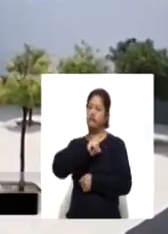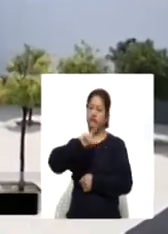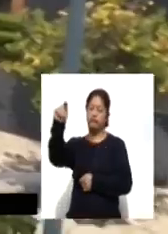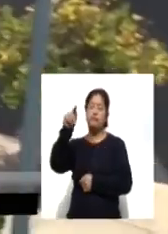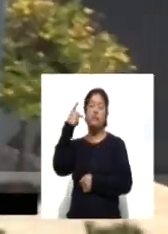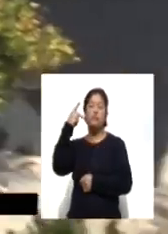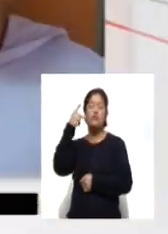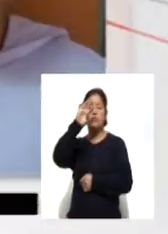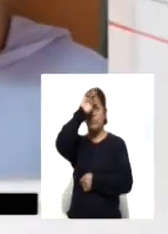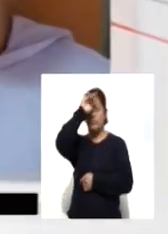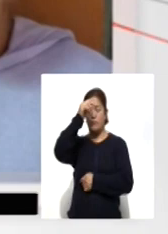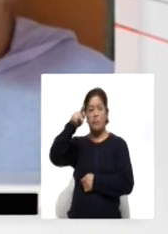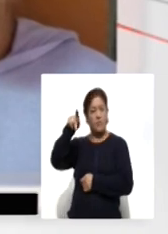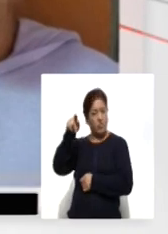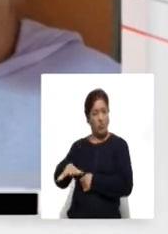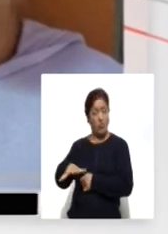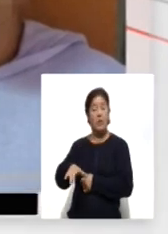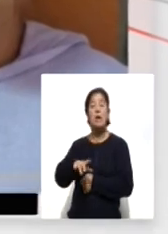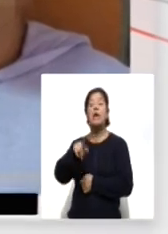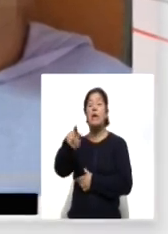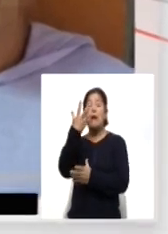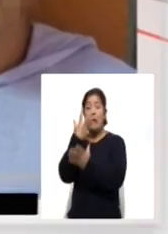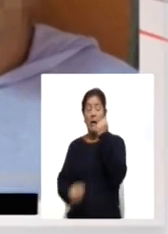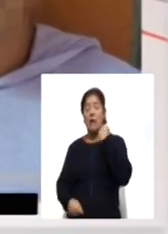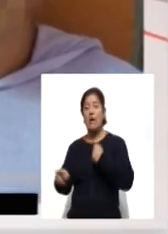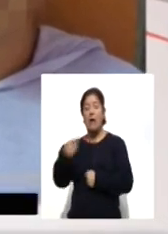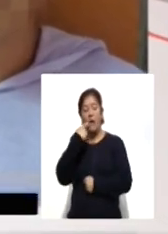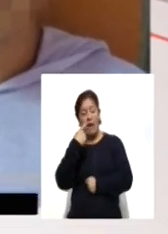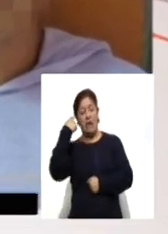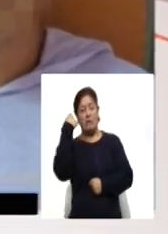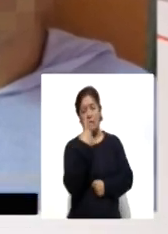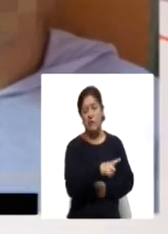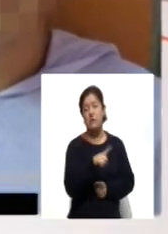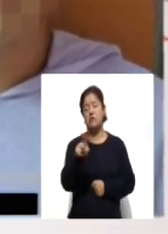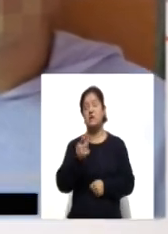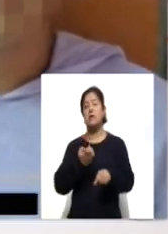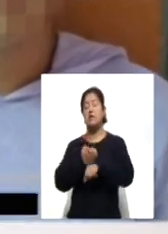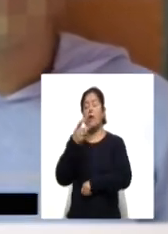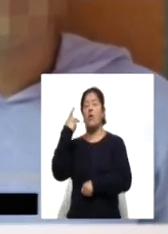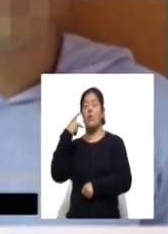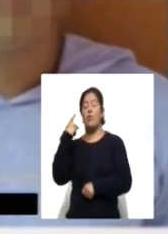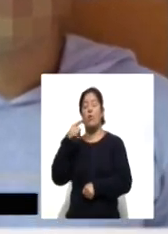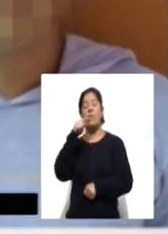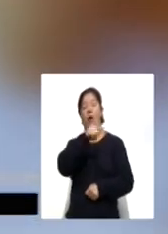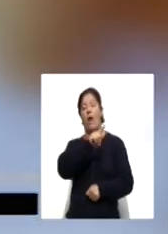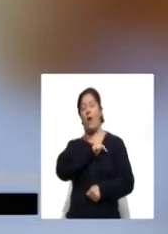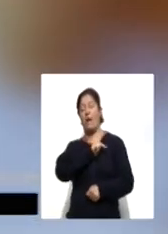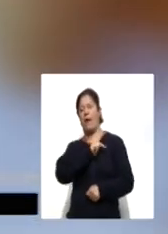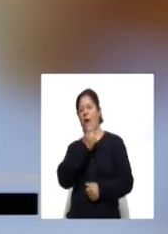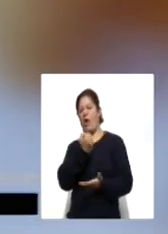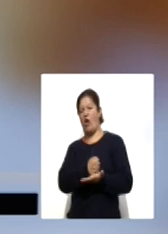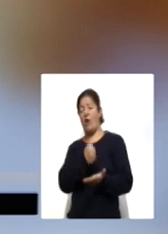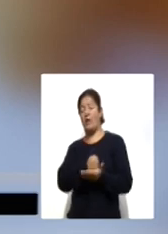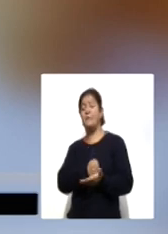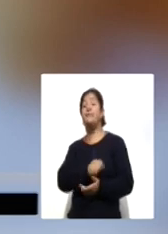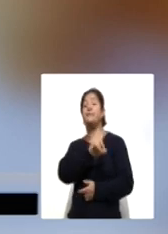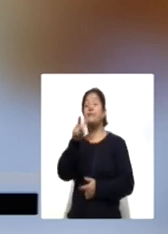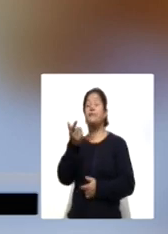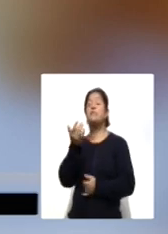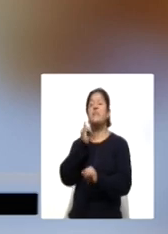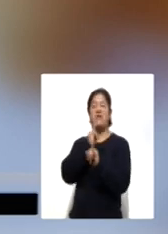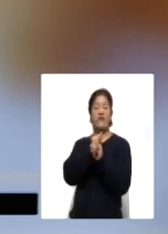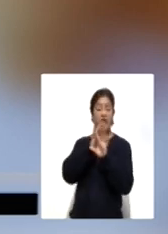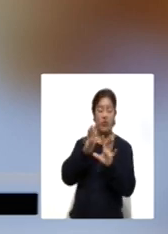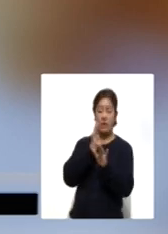y Monterrey, hasta que escapó y denunció a su agresor en la Fiscalía General del Estado de Puebla. Posteriormente, el intercambio de información entre las